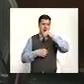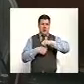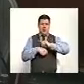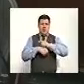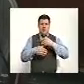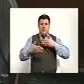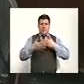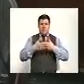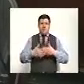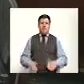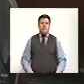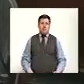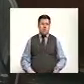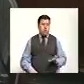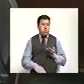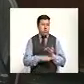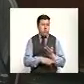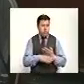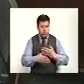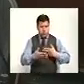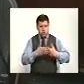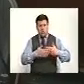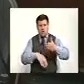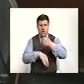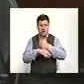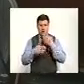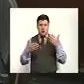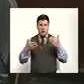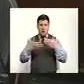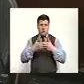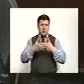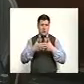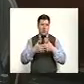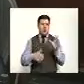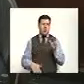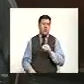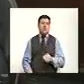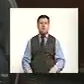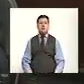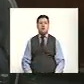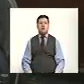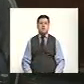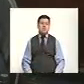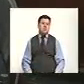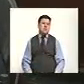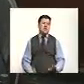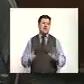la entidad que proponga el director de esa unidad paralela y todopoderosa.